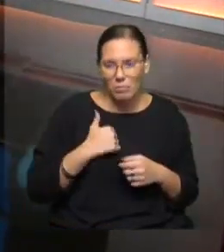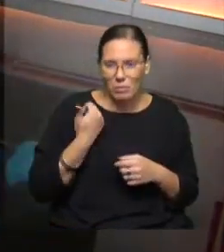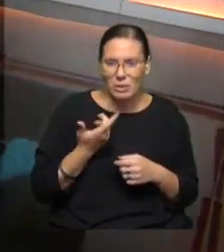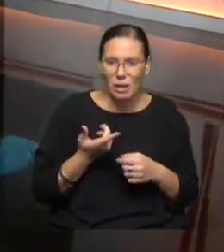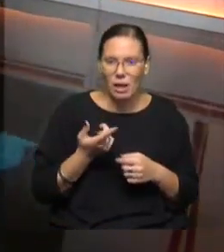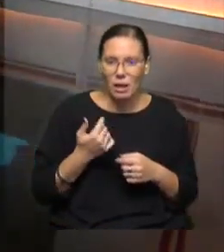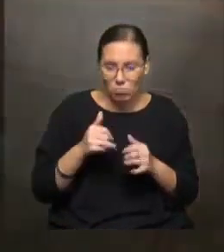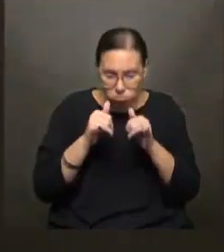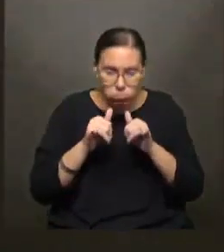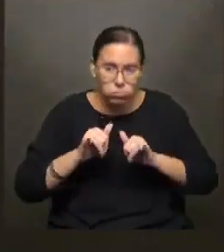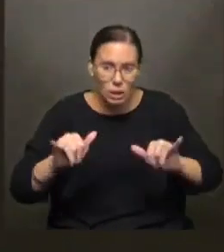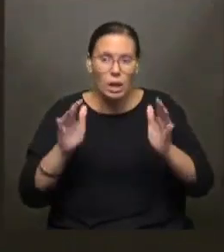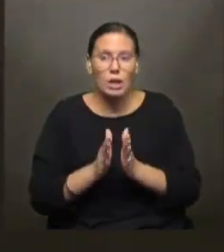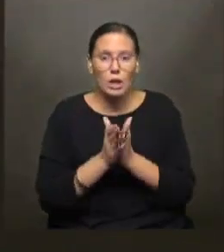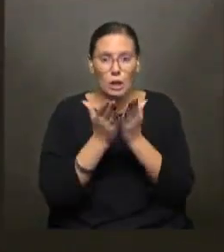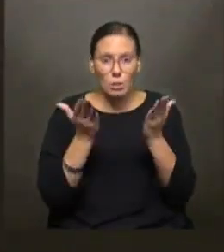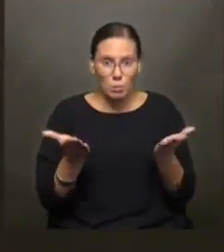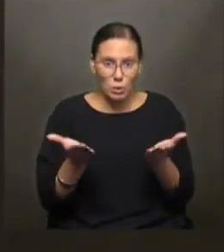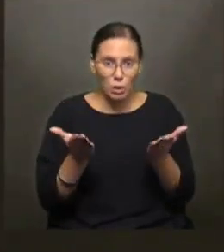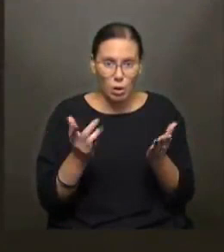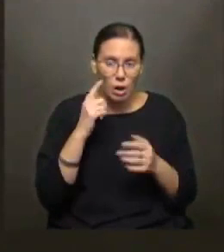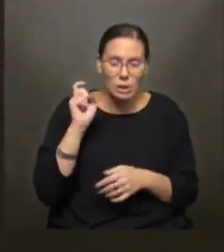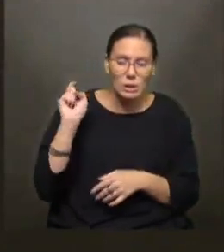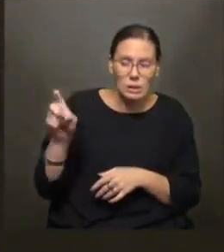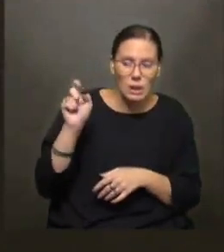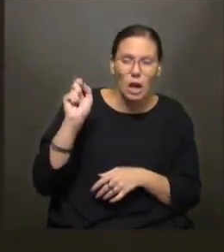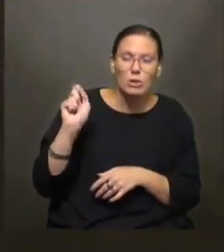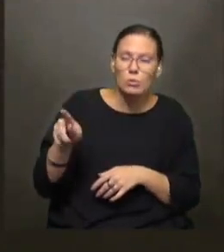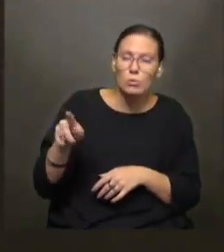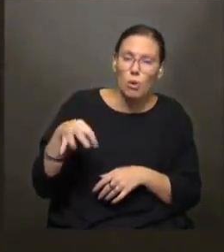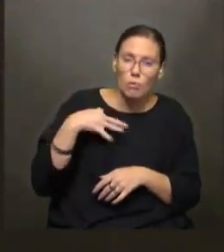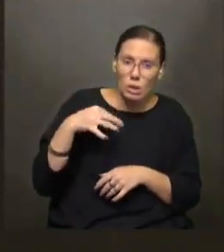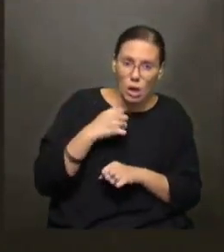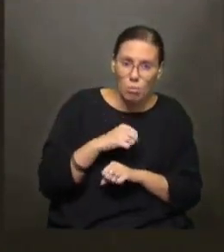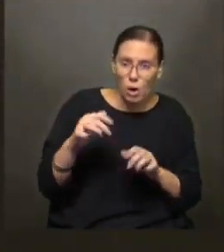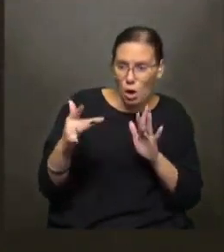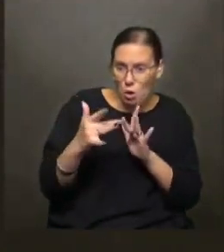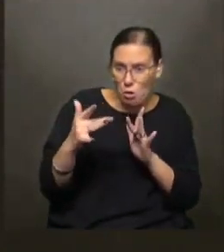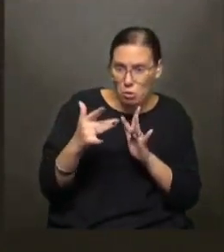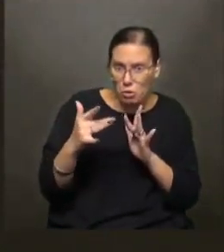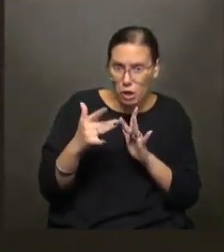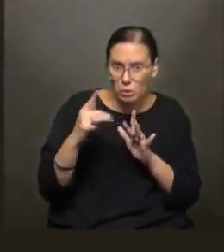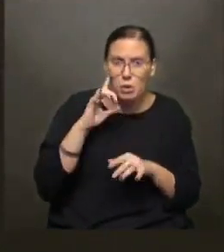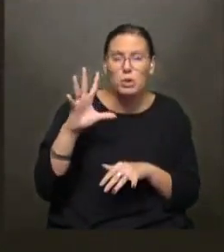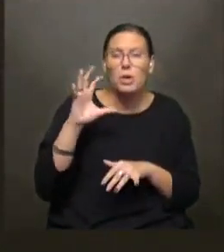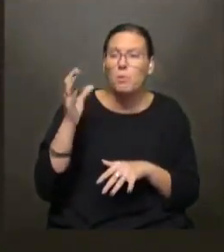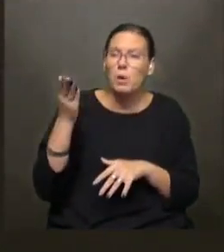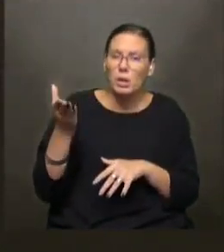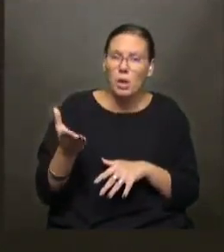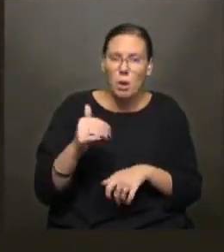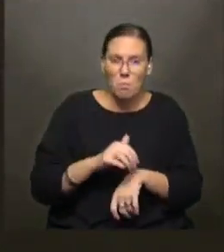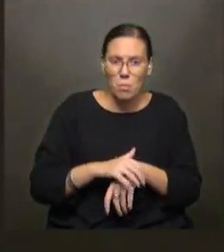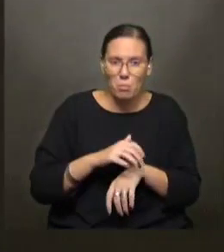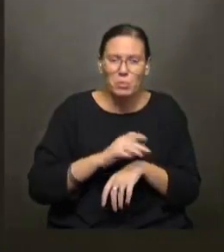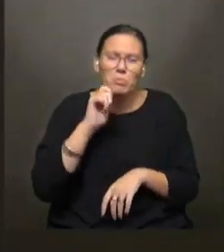ya que había avanzamiento de un libro que estaba básicamente inspirado en su trayectoria poder hacer un contacto Y la verdad yo lo recuerdo como un momento